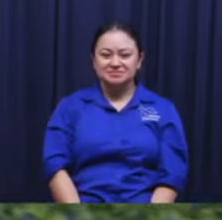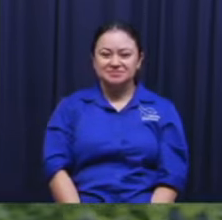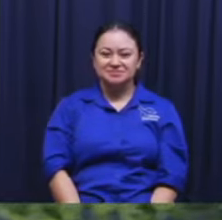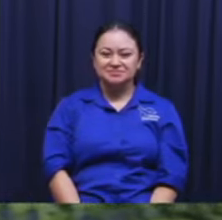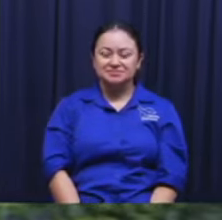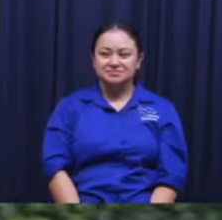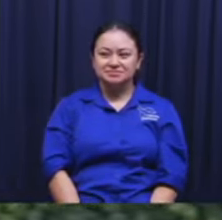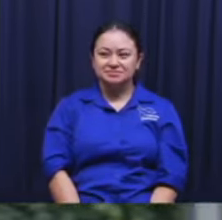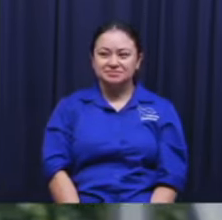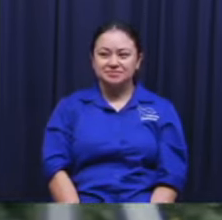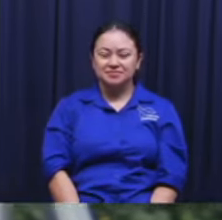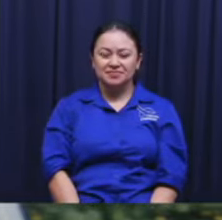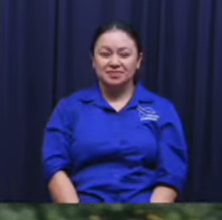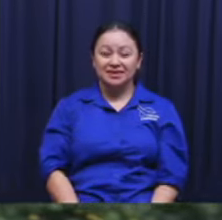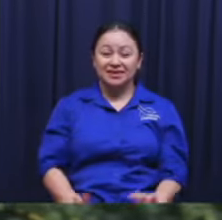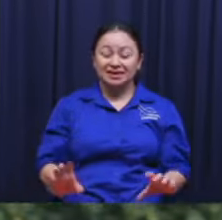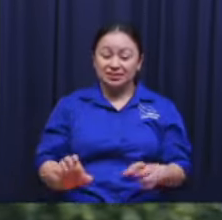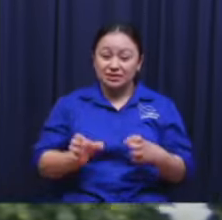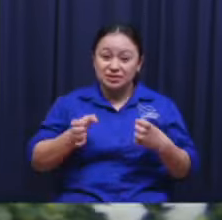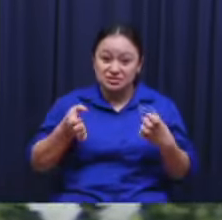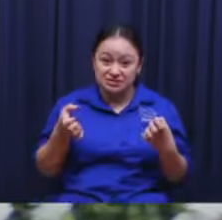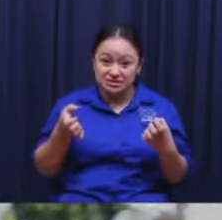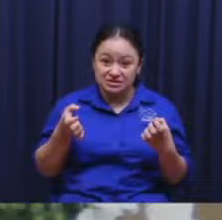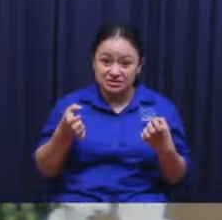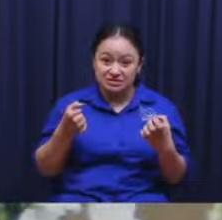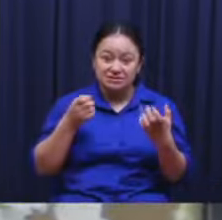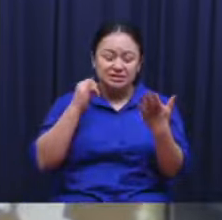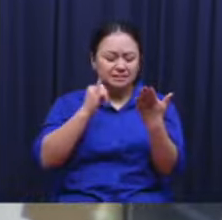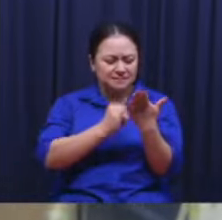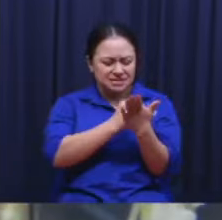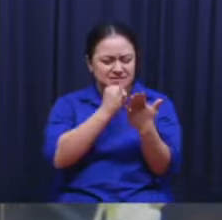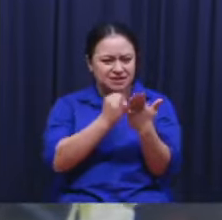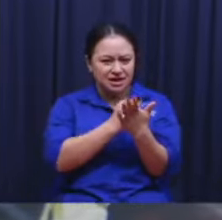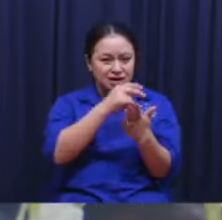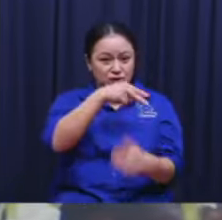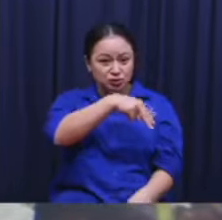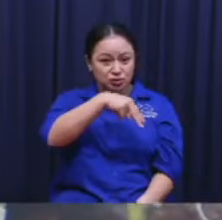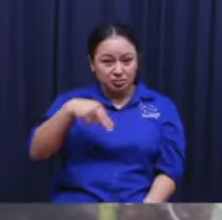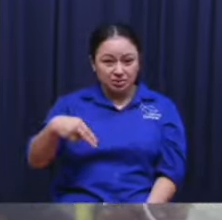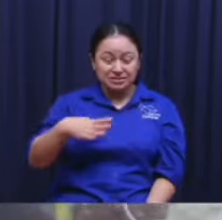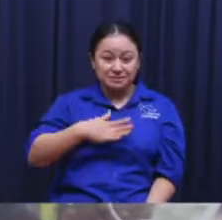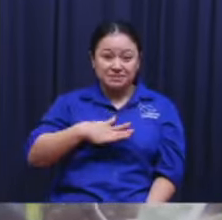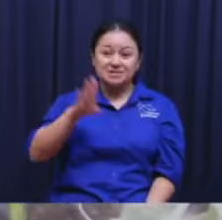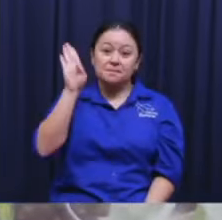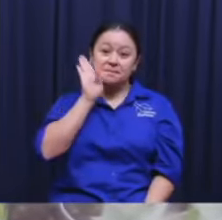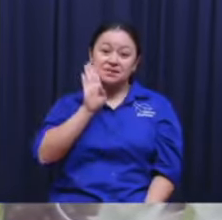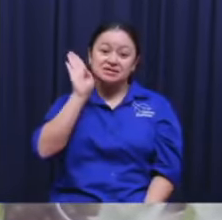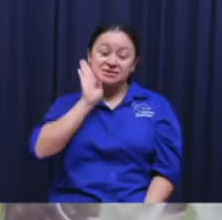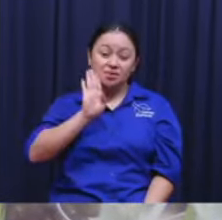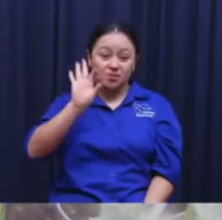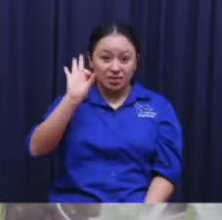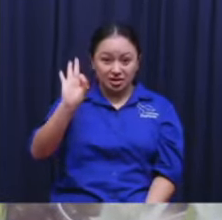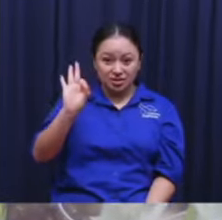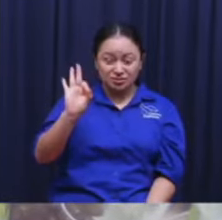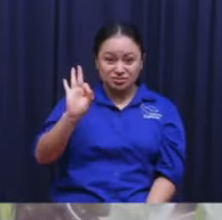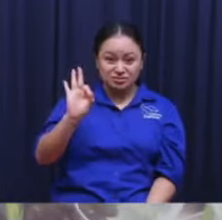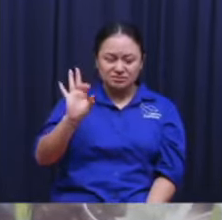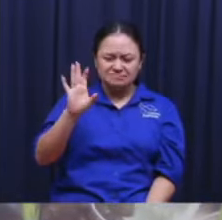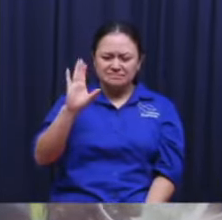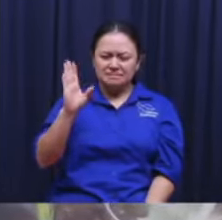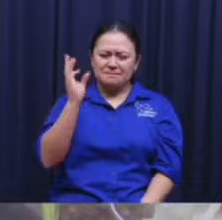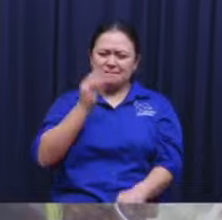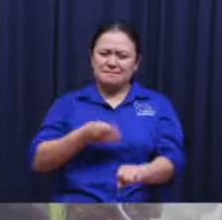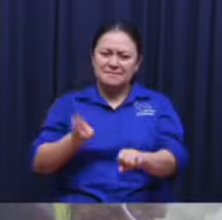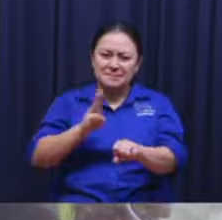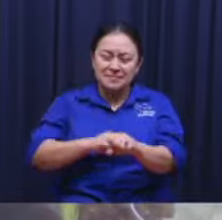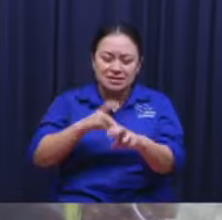¿verdad? Entonces, averiguar los nombres de mis bisabuelos es más complicado, pero para mis hijos no. Lo único que tienen